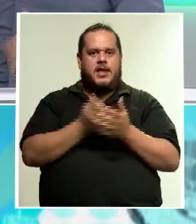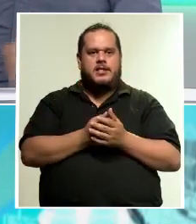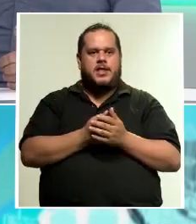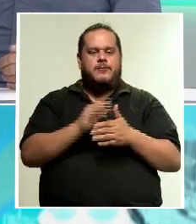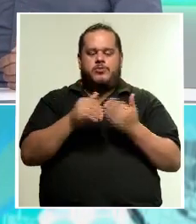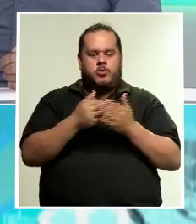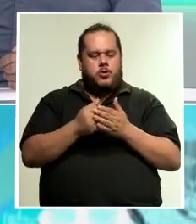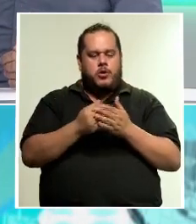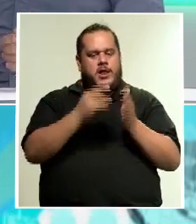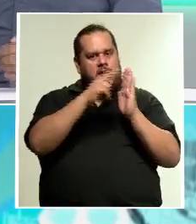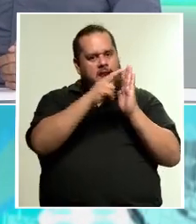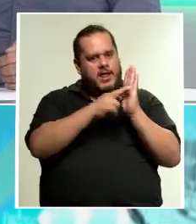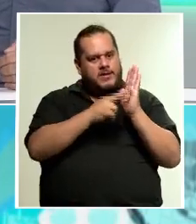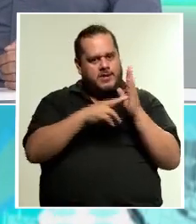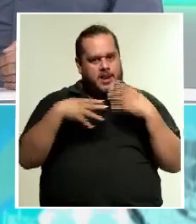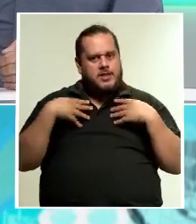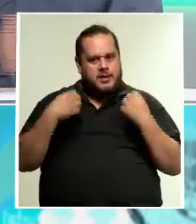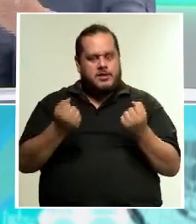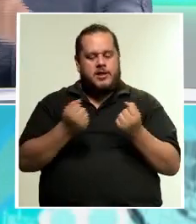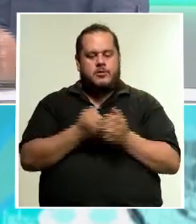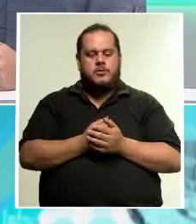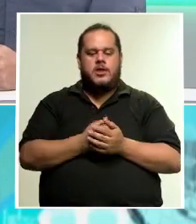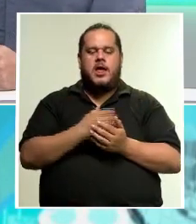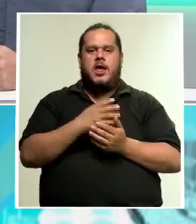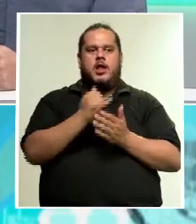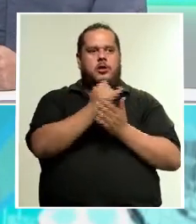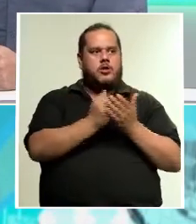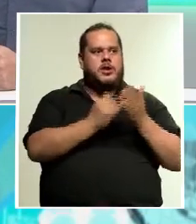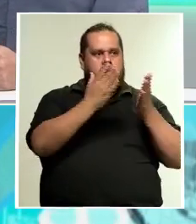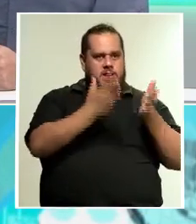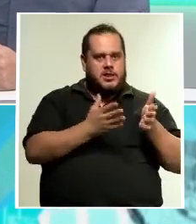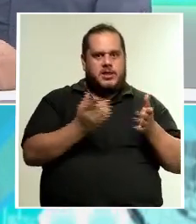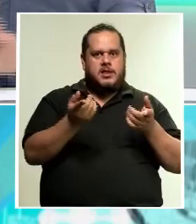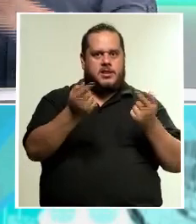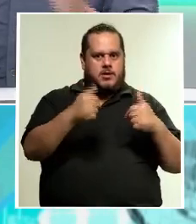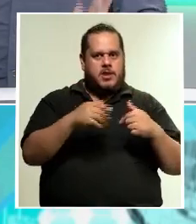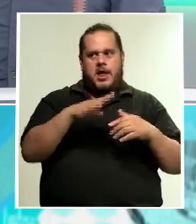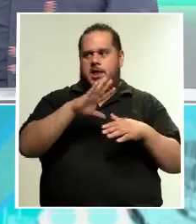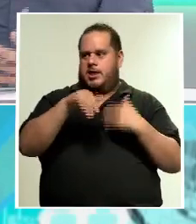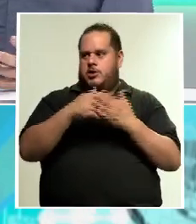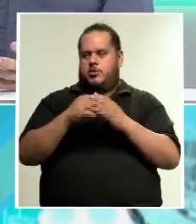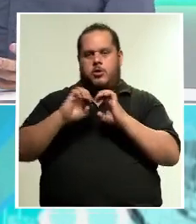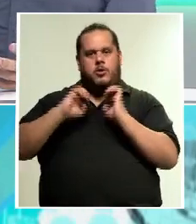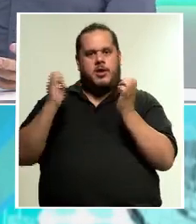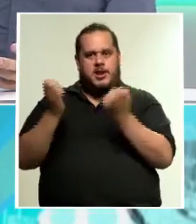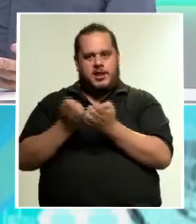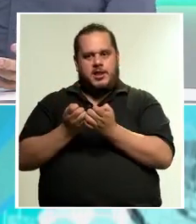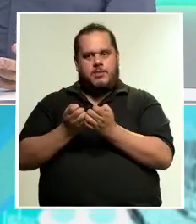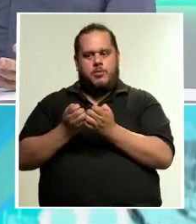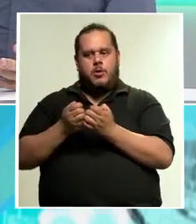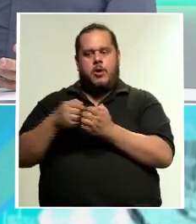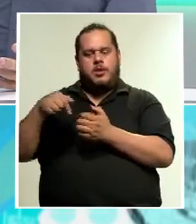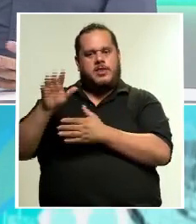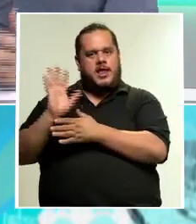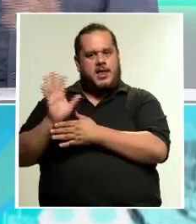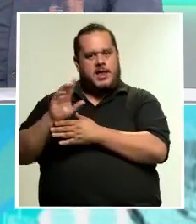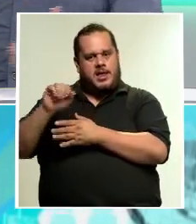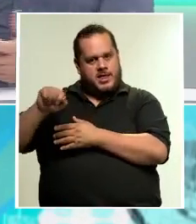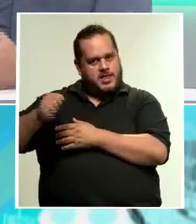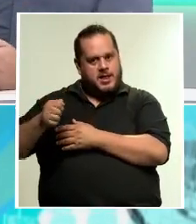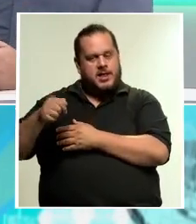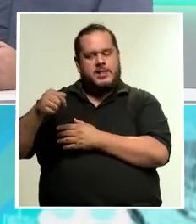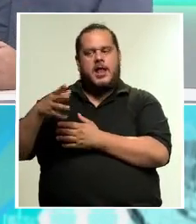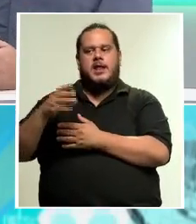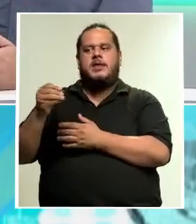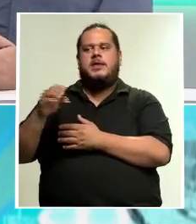todas las previsiones de salud, tanto los artistas que venían como todo el equipo del canal y de la radio que